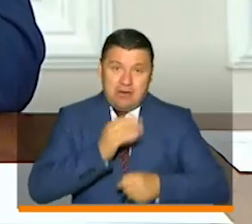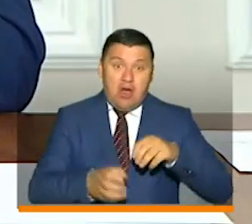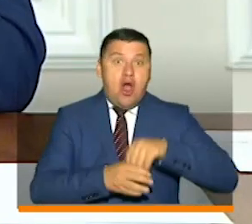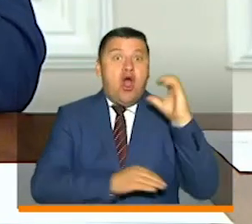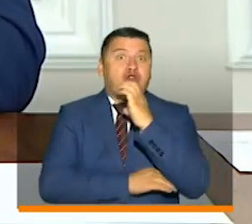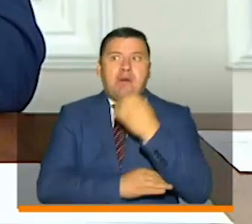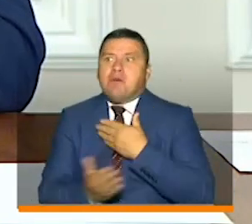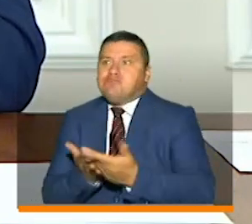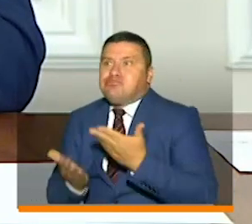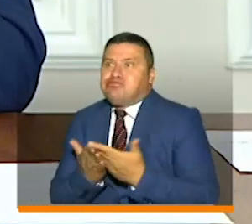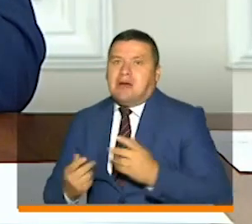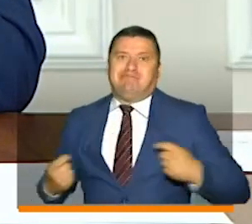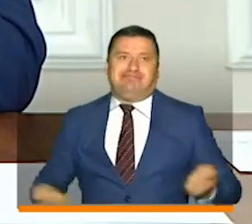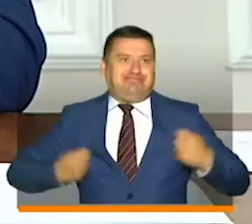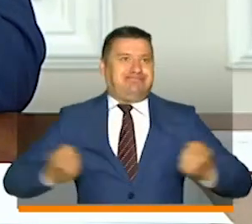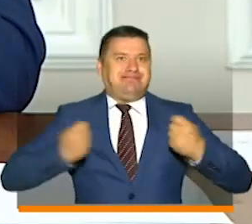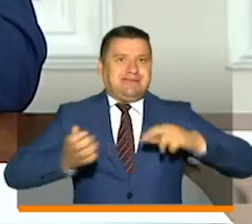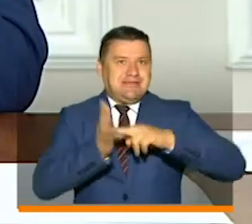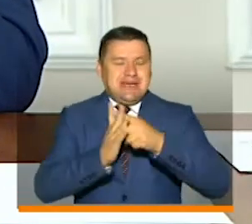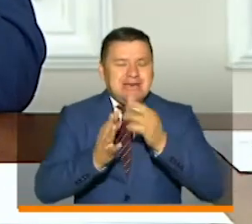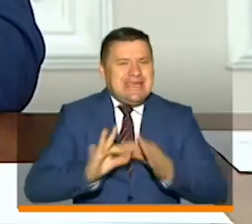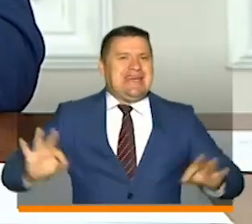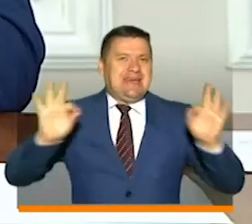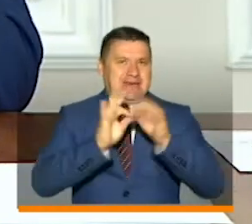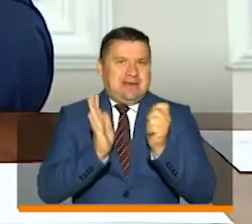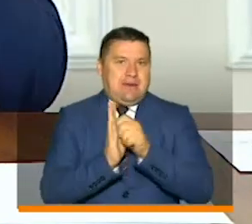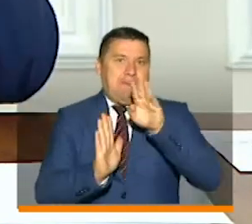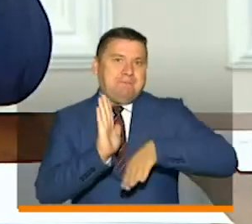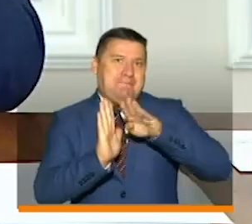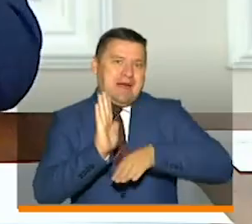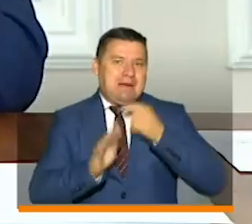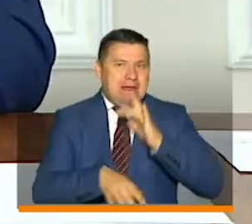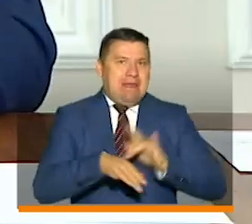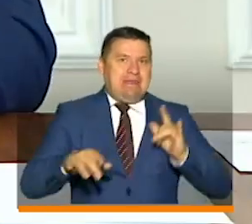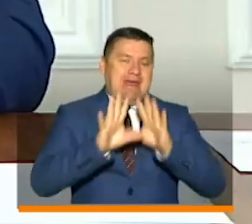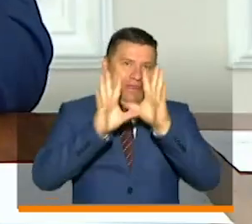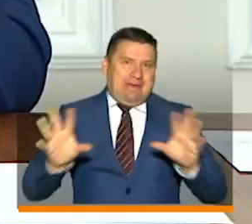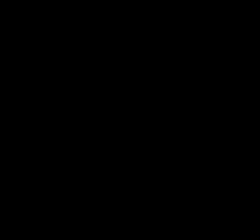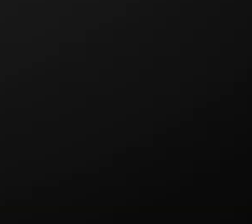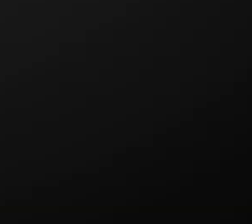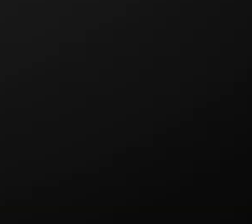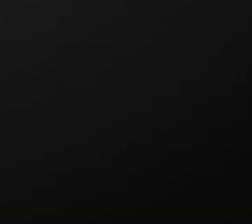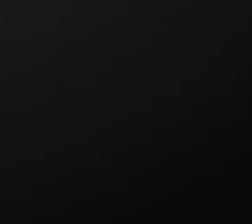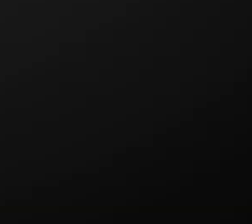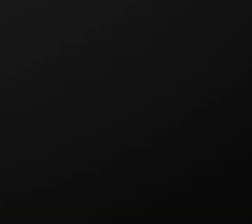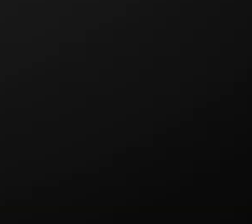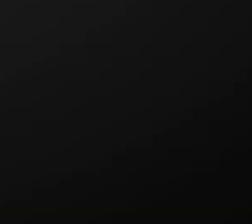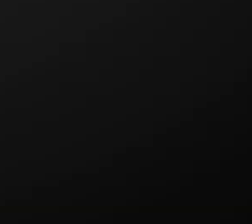compren también con ese importante descuento le madrugan a la navidad